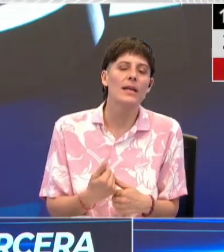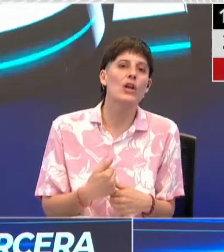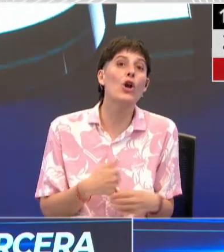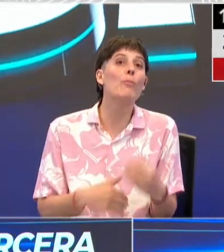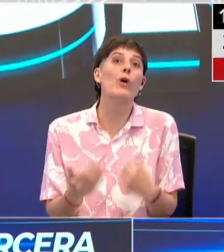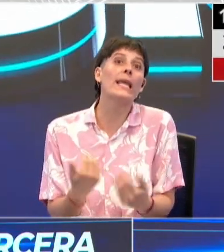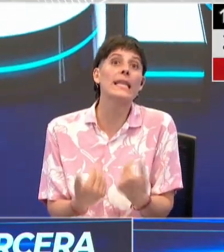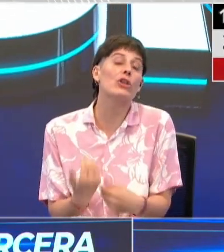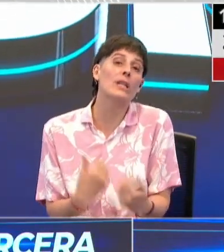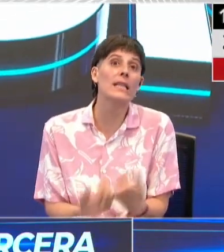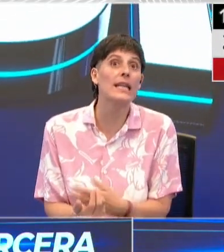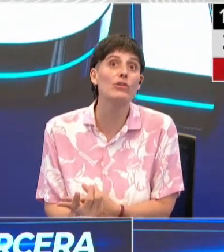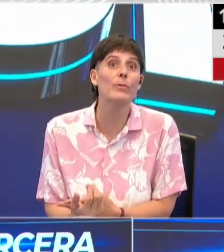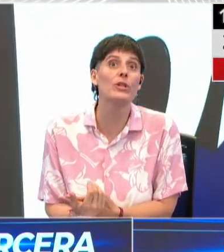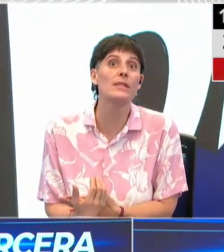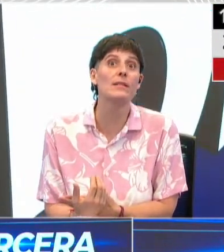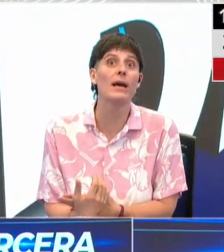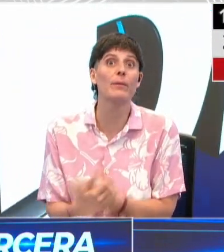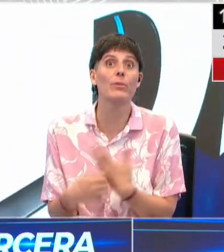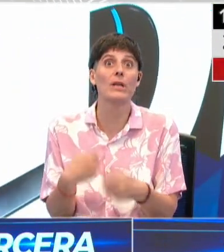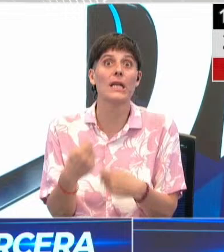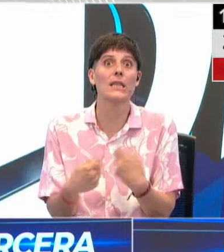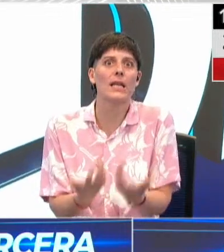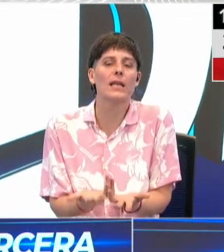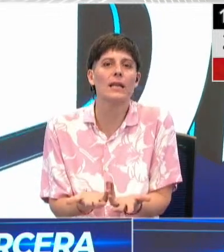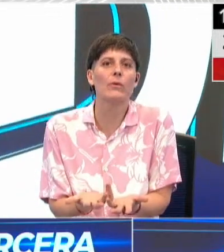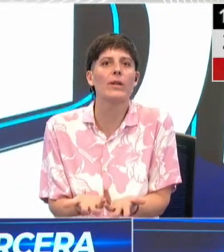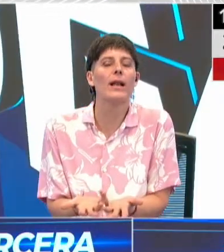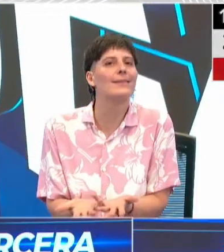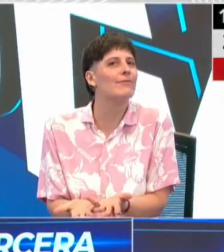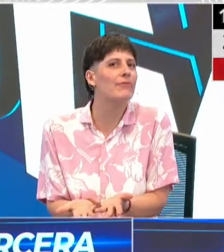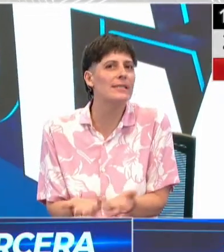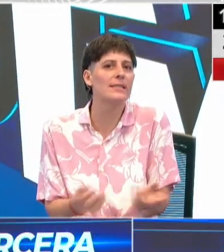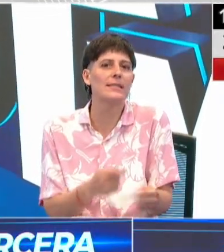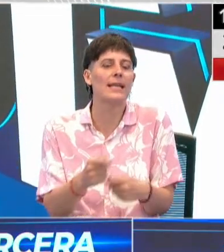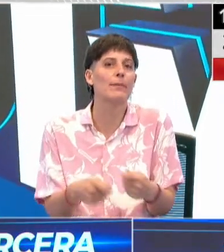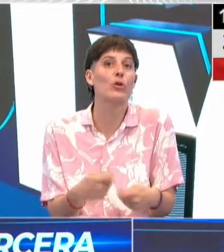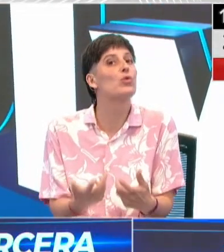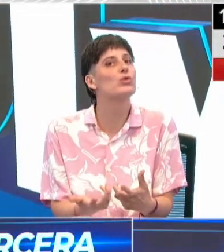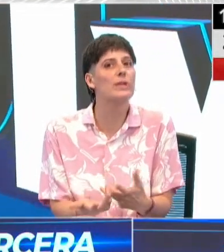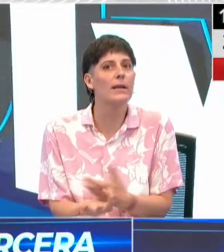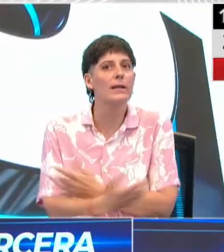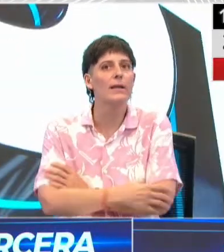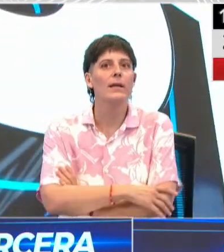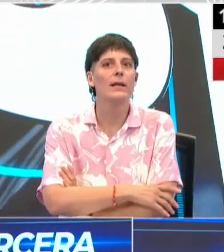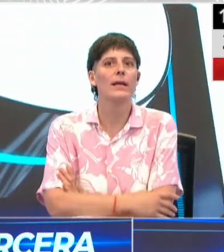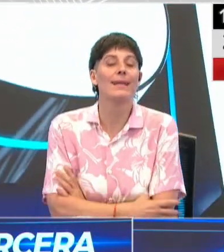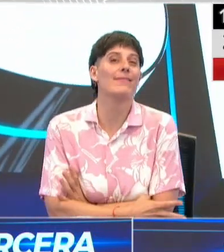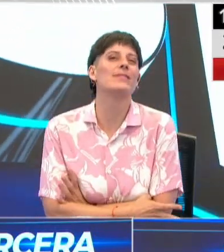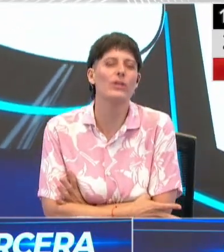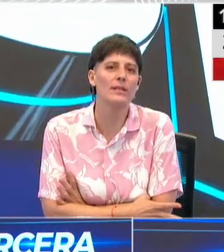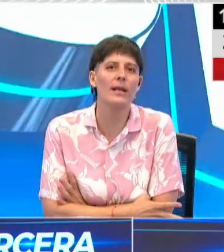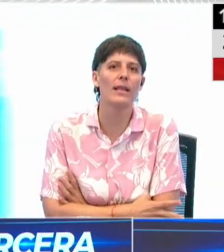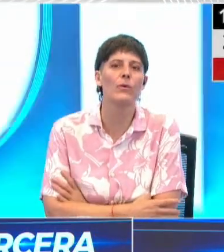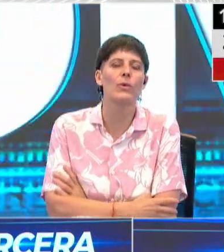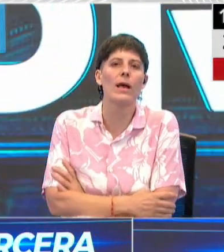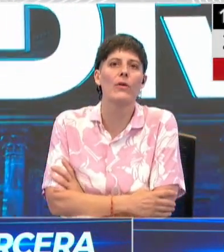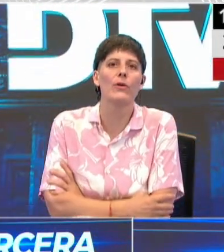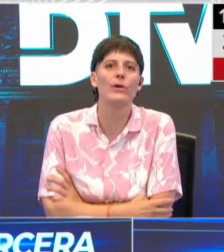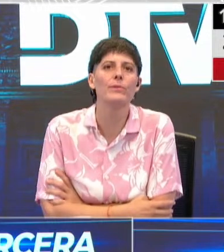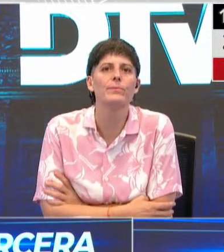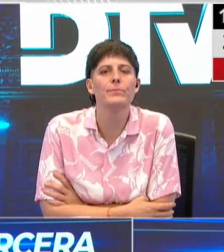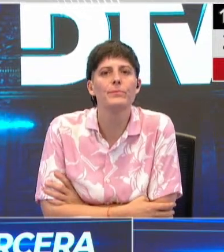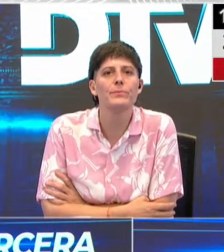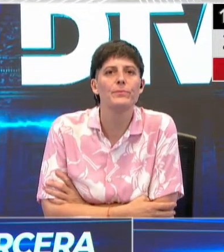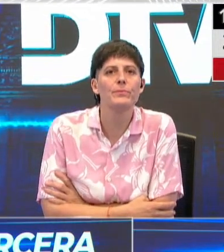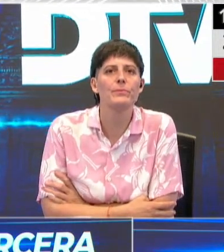madres no pueden, no tienen derecho a protestar porque tienen que cuidar a las infancias y se reproduce la división de tareas de cuidado,